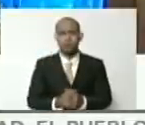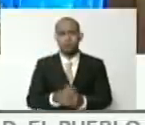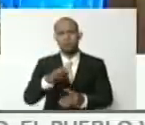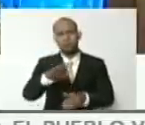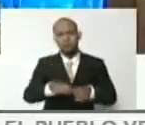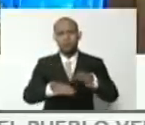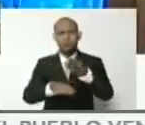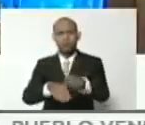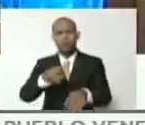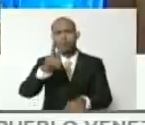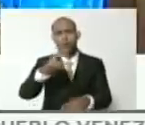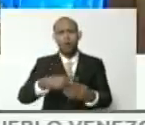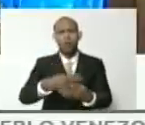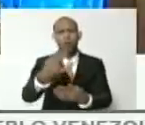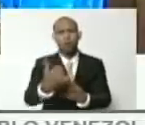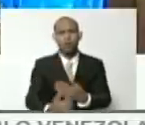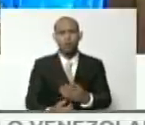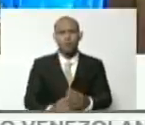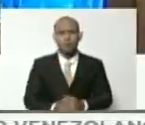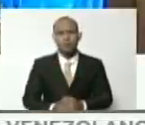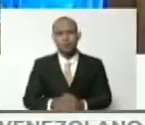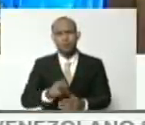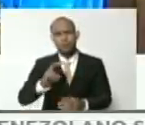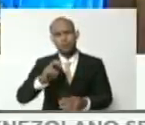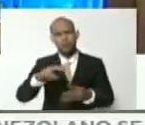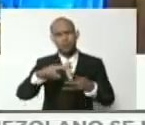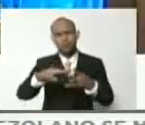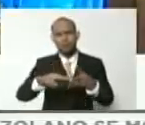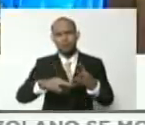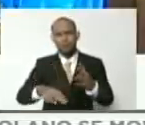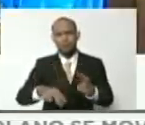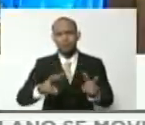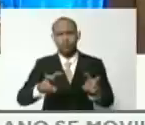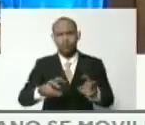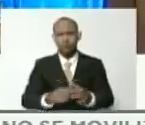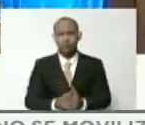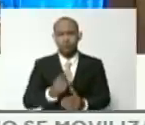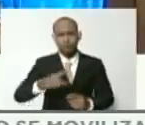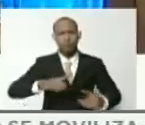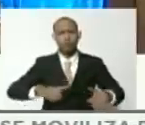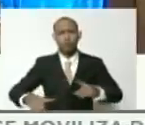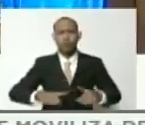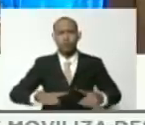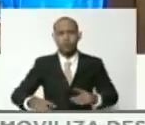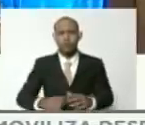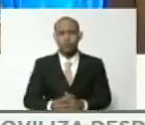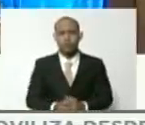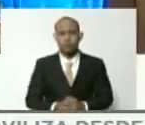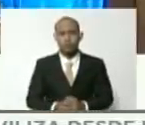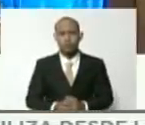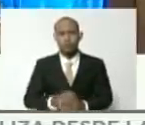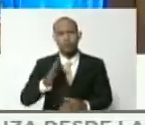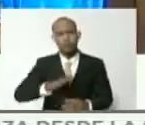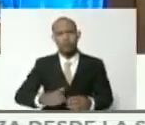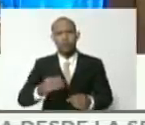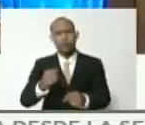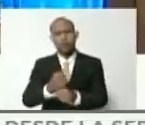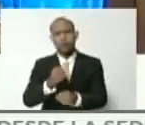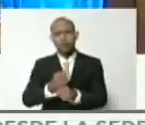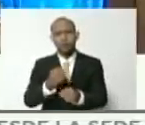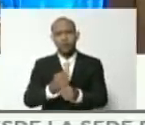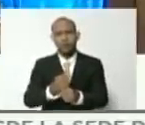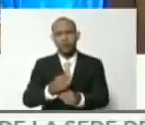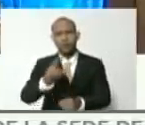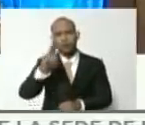en nuevos programas, en un buen nivel de programación y de coordinación. Estamos trabajando con la